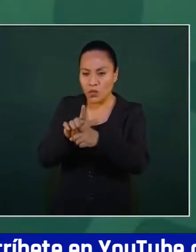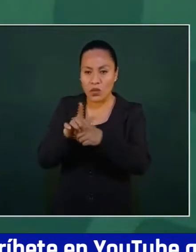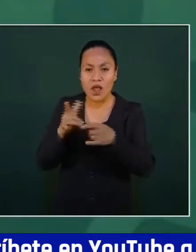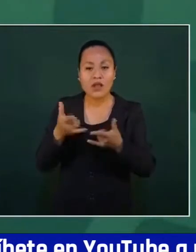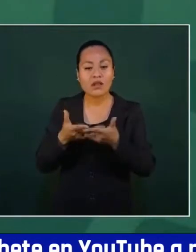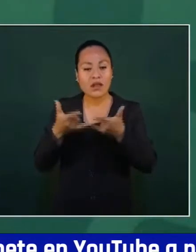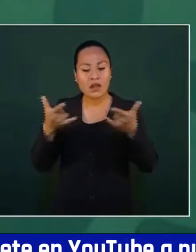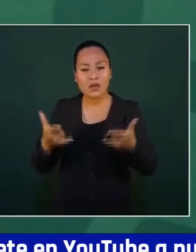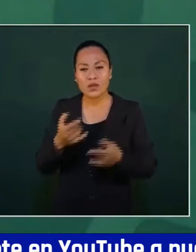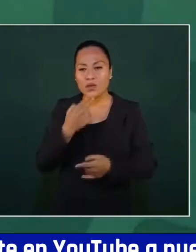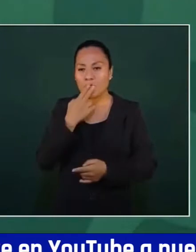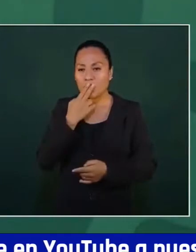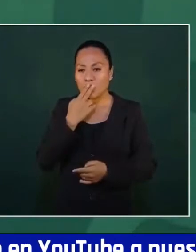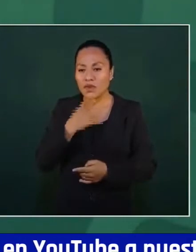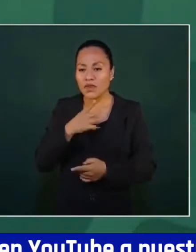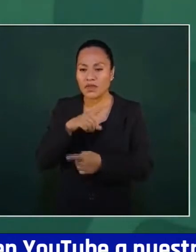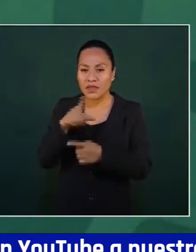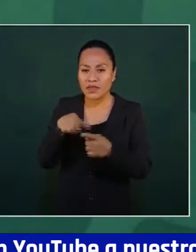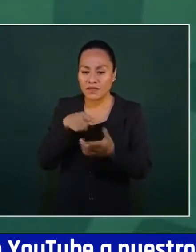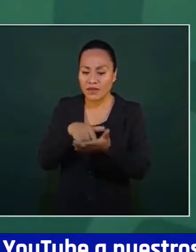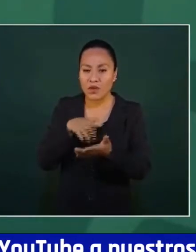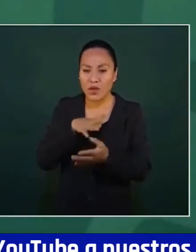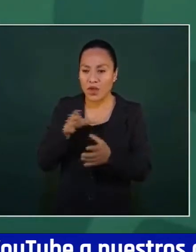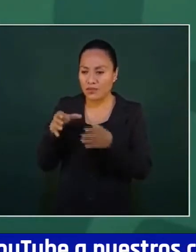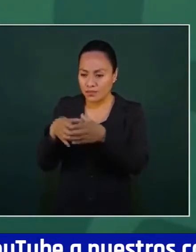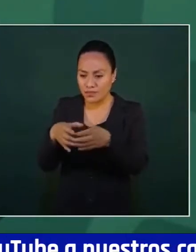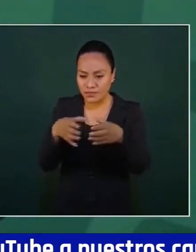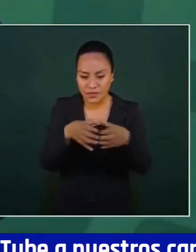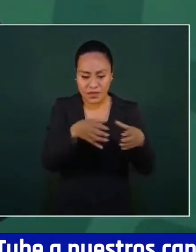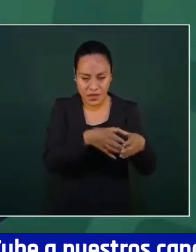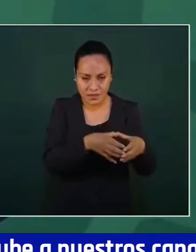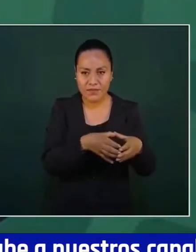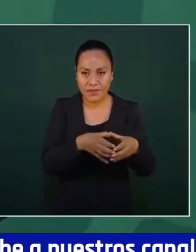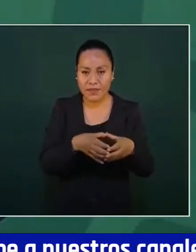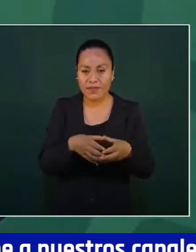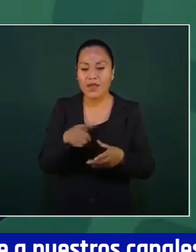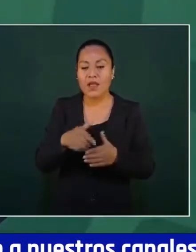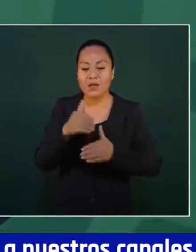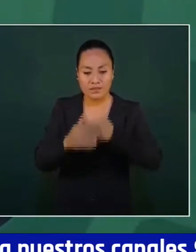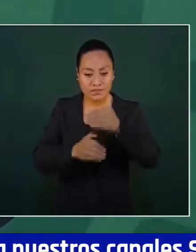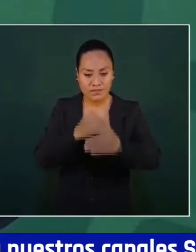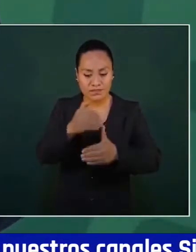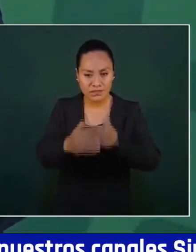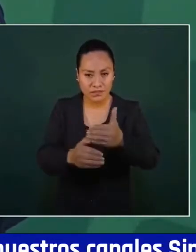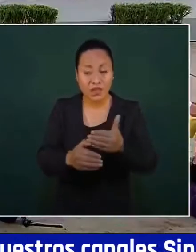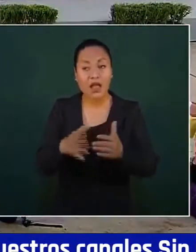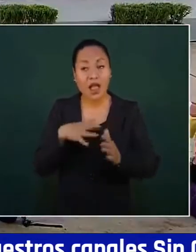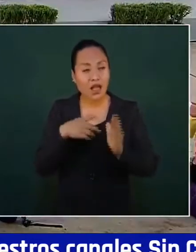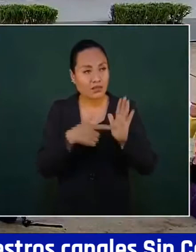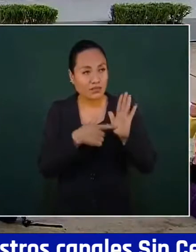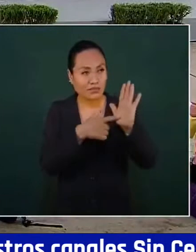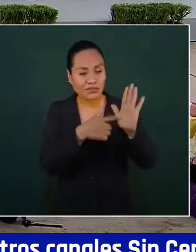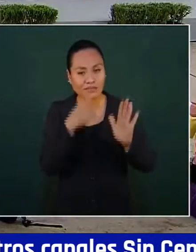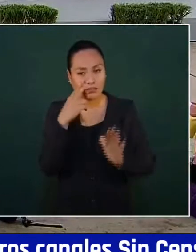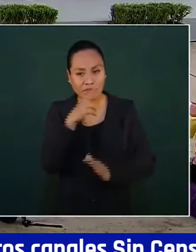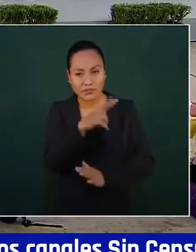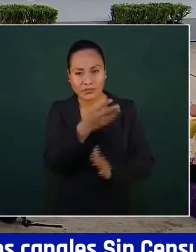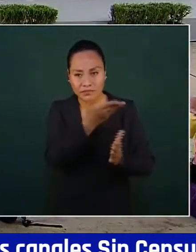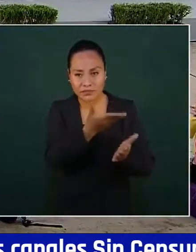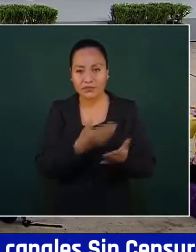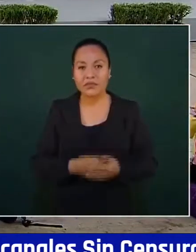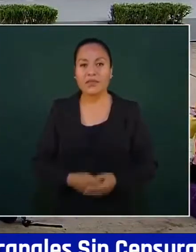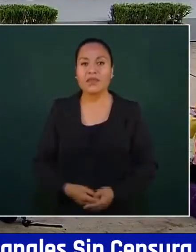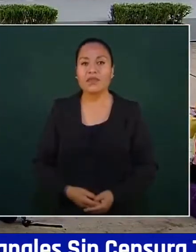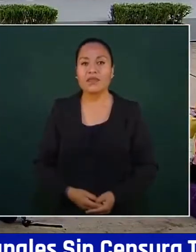las comunidades. Los avances que tenemos, y vemos por favor